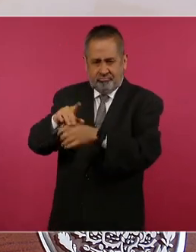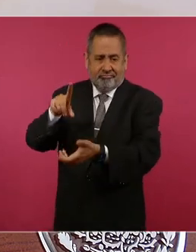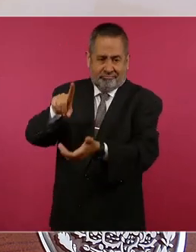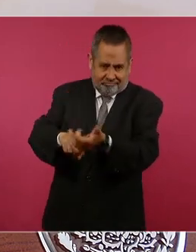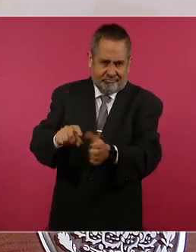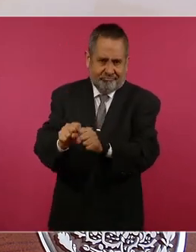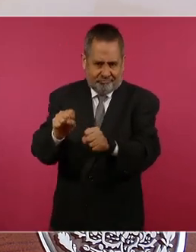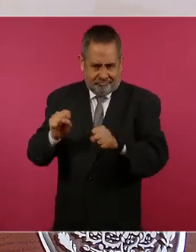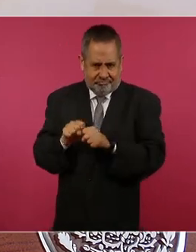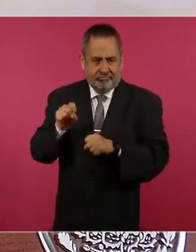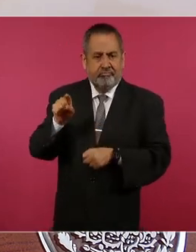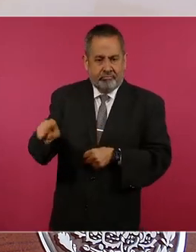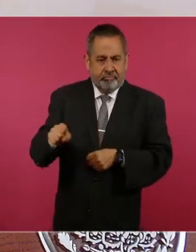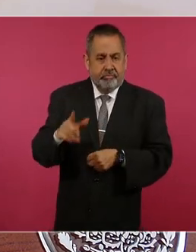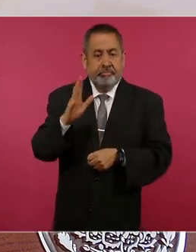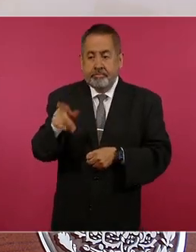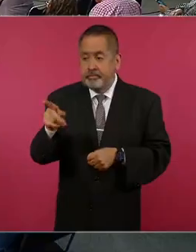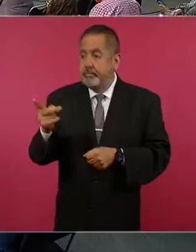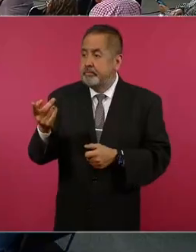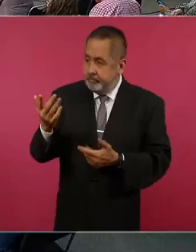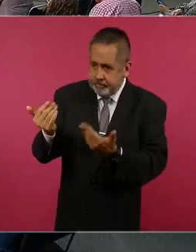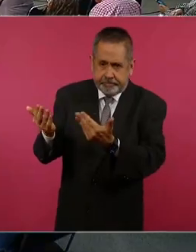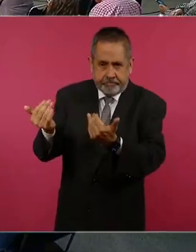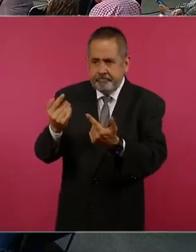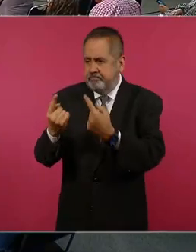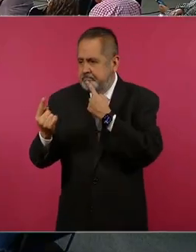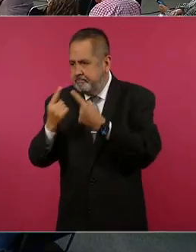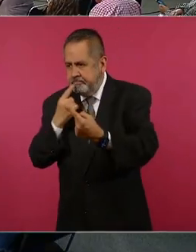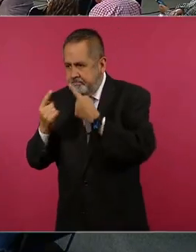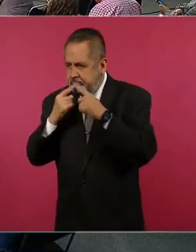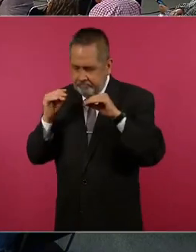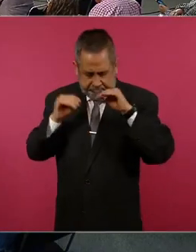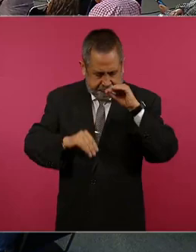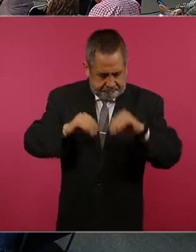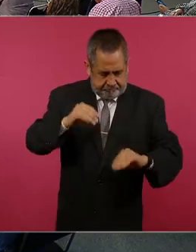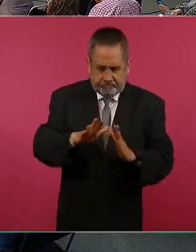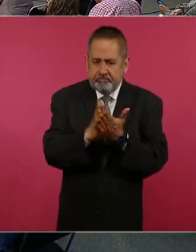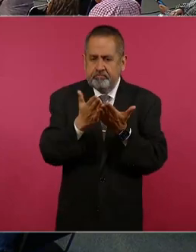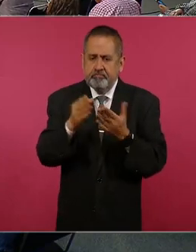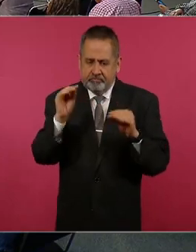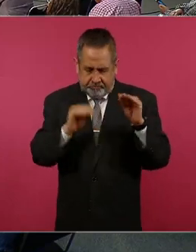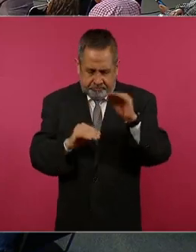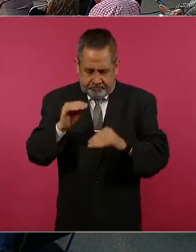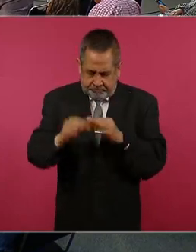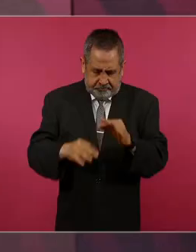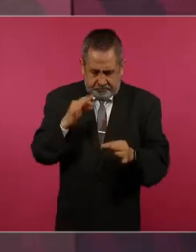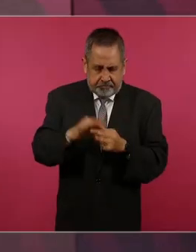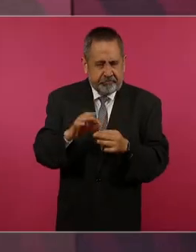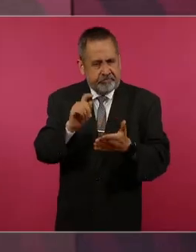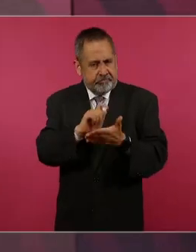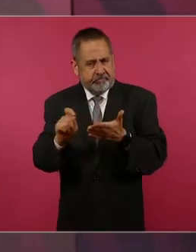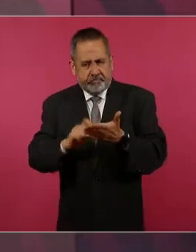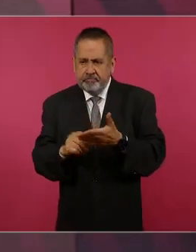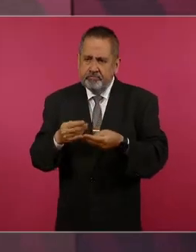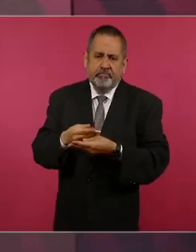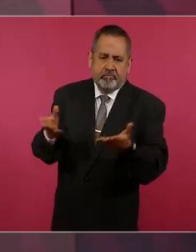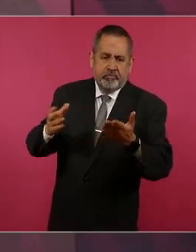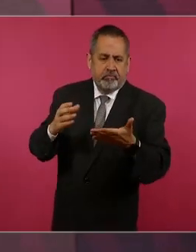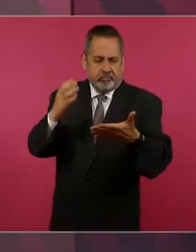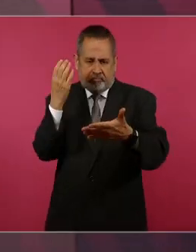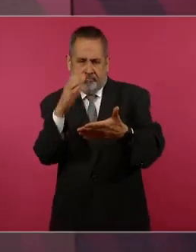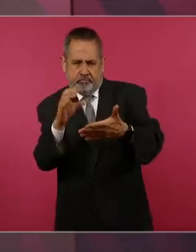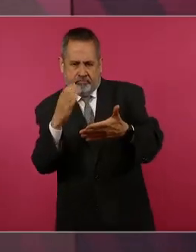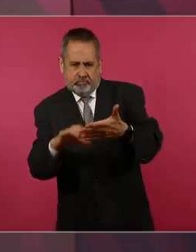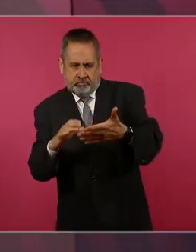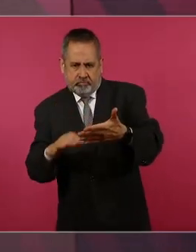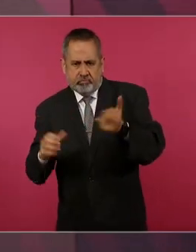se elaboraron los nuevos libros de texto con contenidos